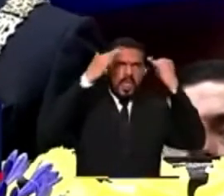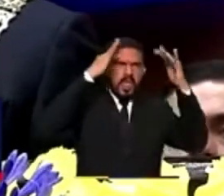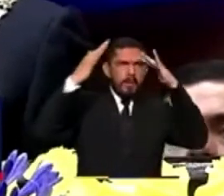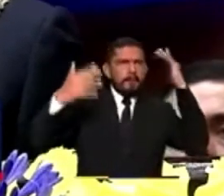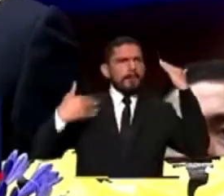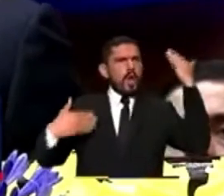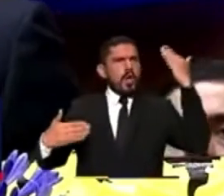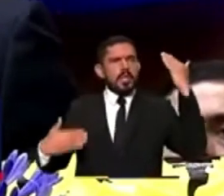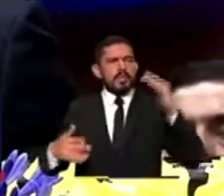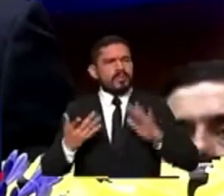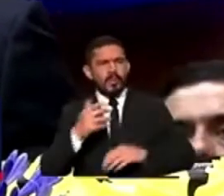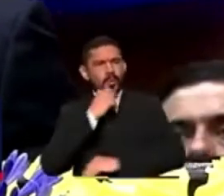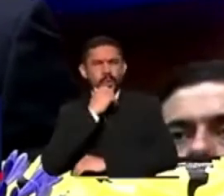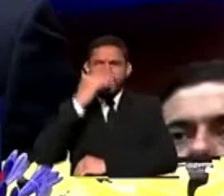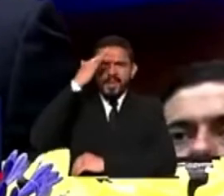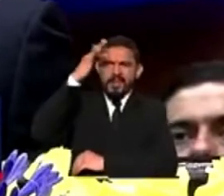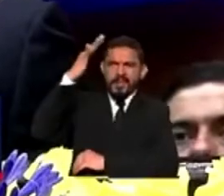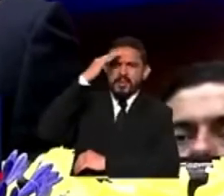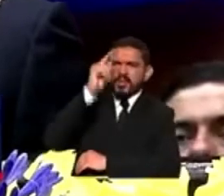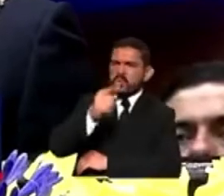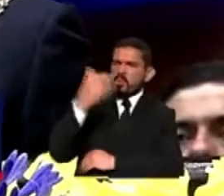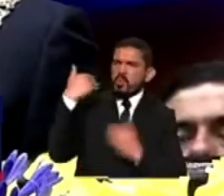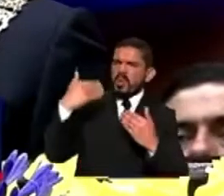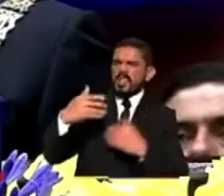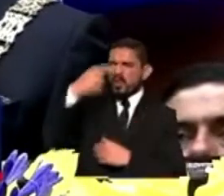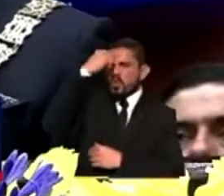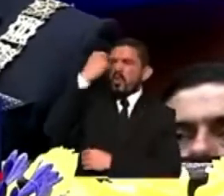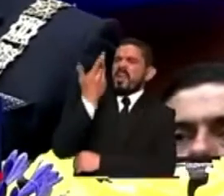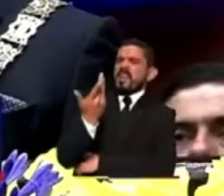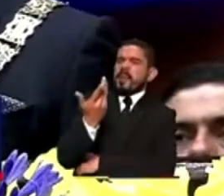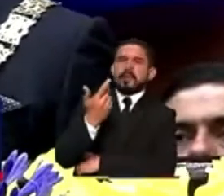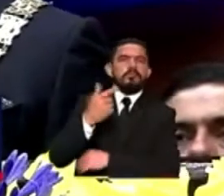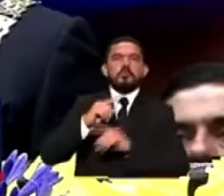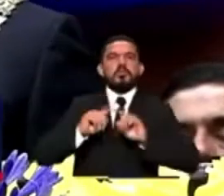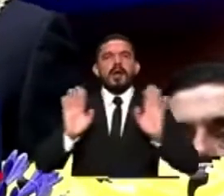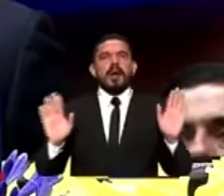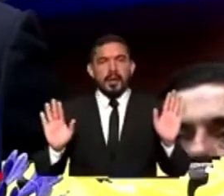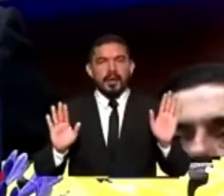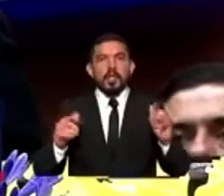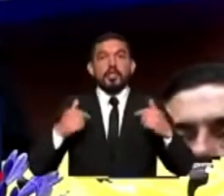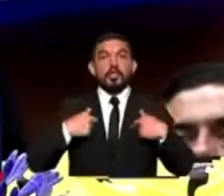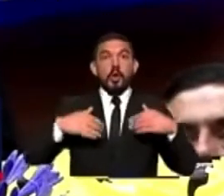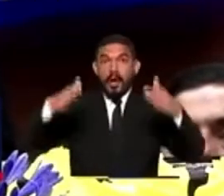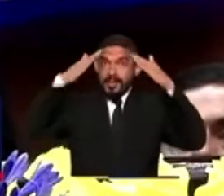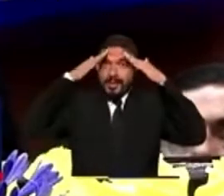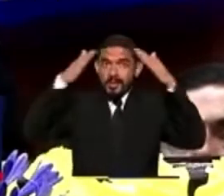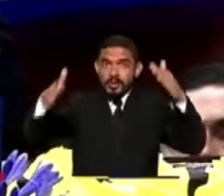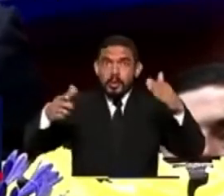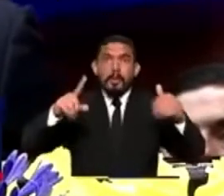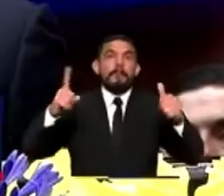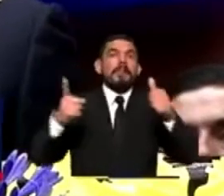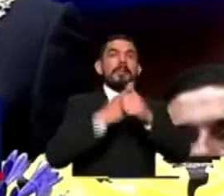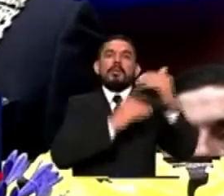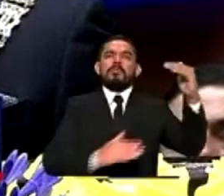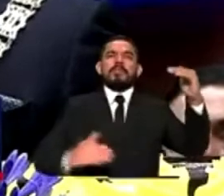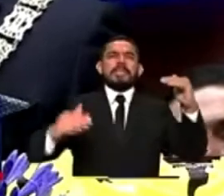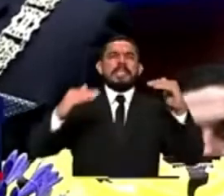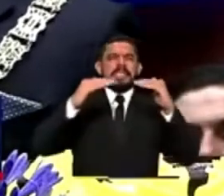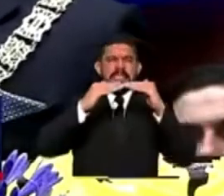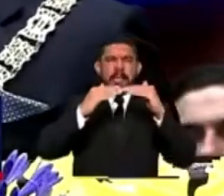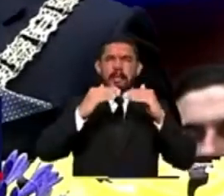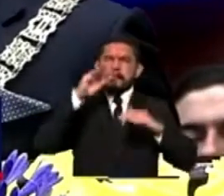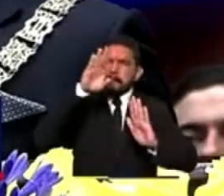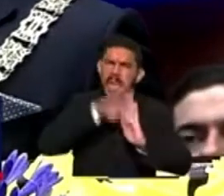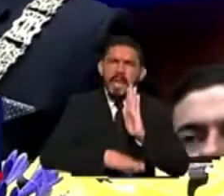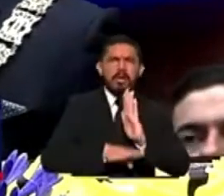políticos o ideológicos. Creo en un Estado que tiene como primer objetivo reducir la violencia y